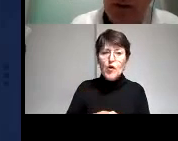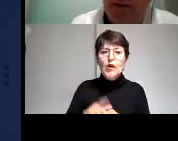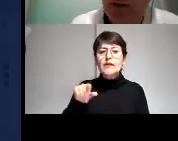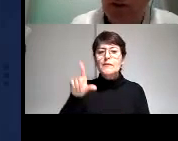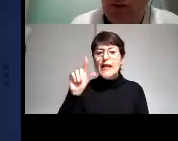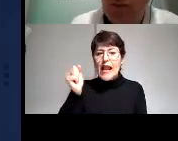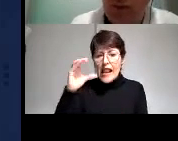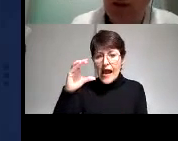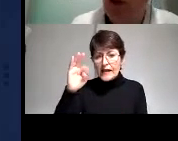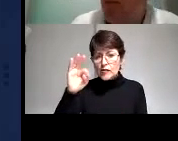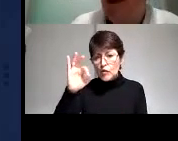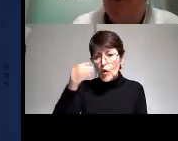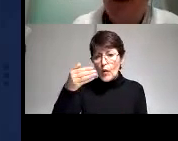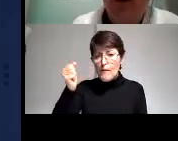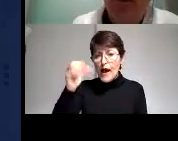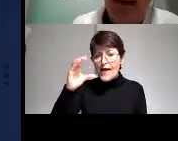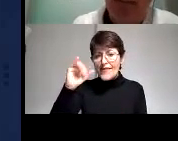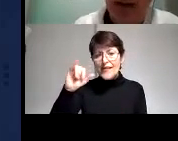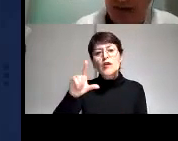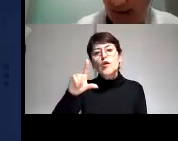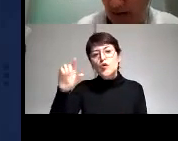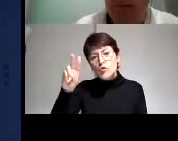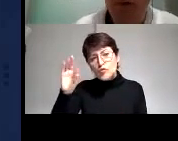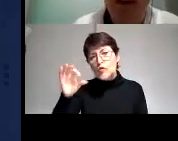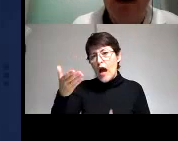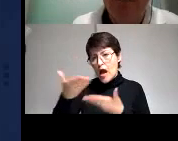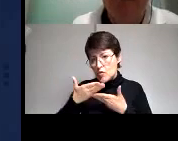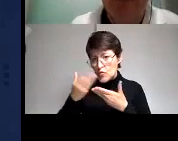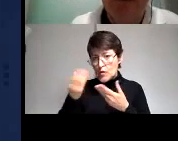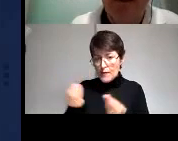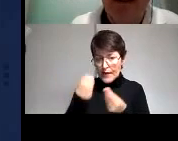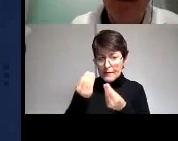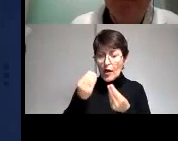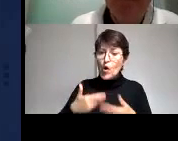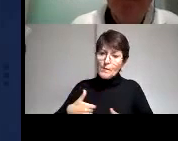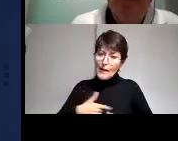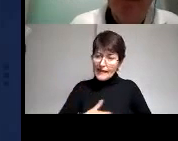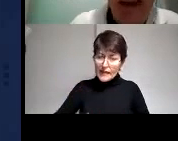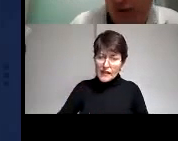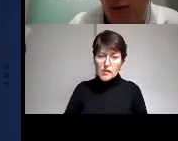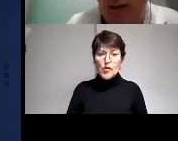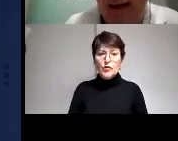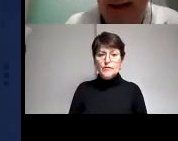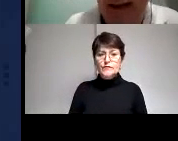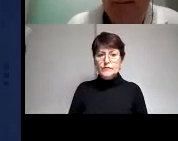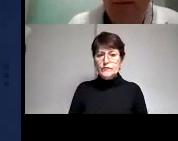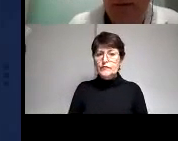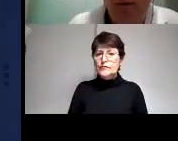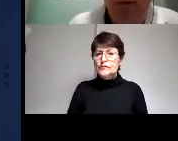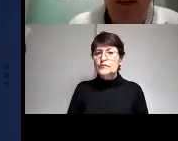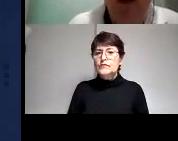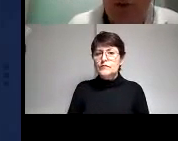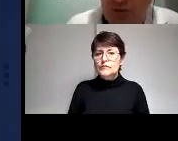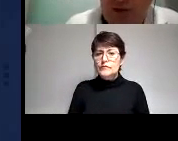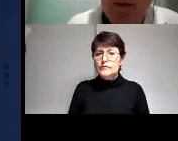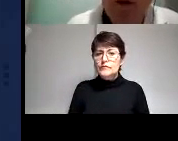bifidus acidophilus, que es un probiótico muy adecuado a la hora de formar parte de la flora intestinal, que nos va a ayudar por